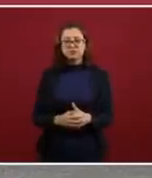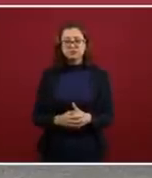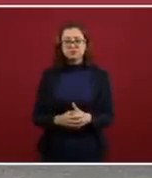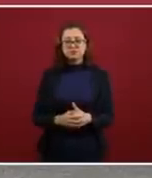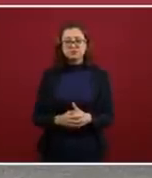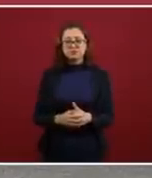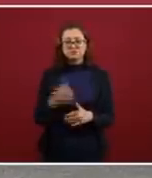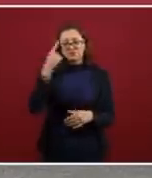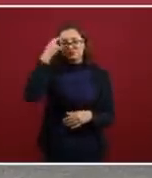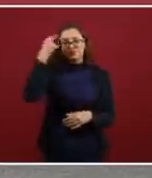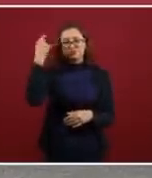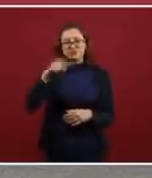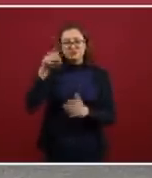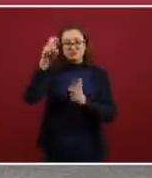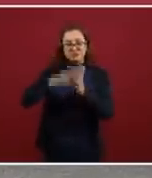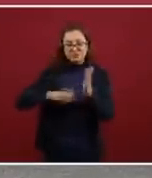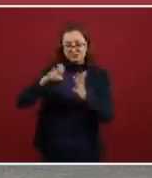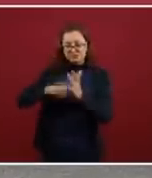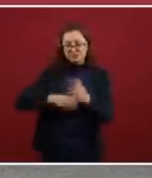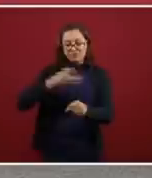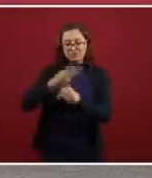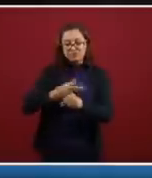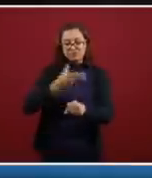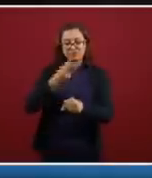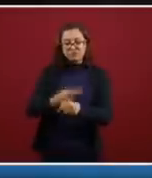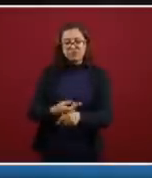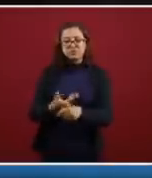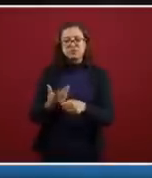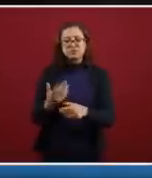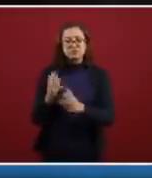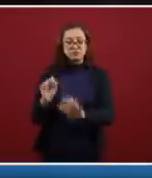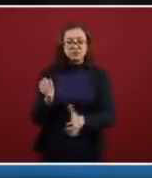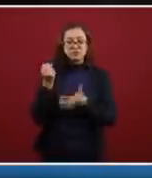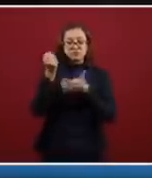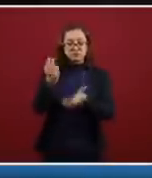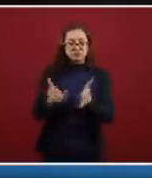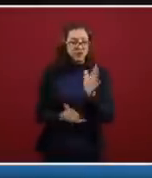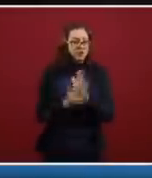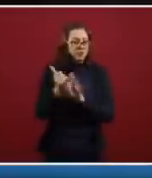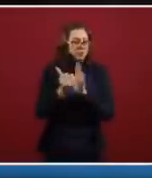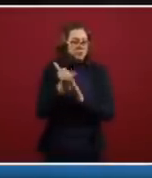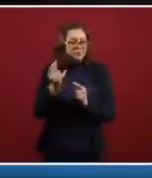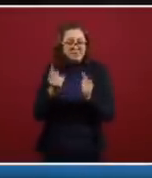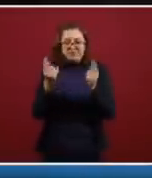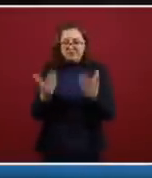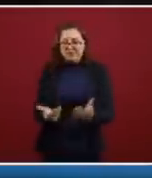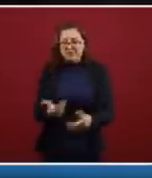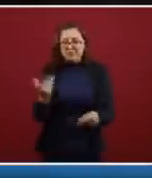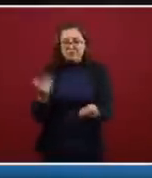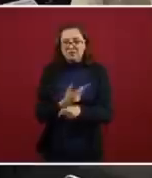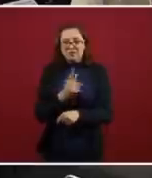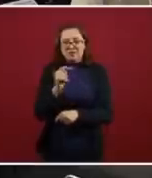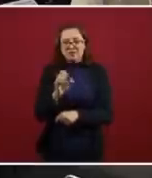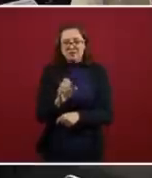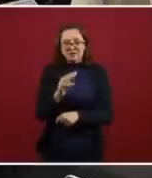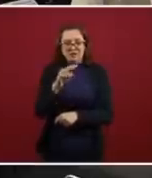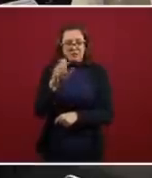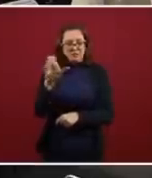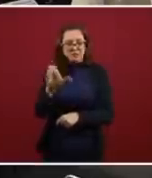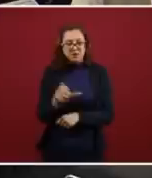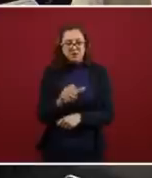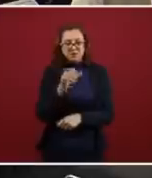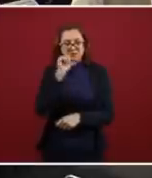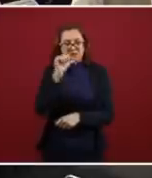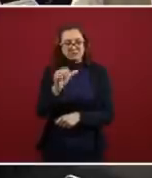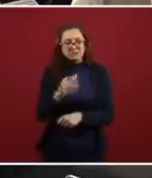para remediar esto. ¿Se va a invertir en infraestructura y qué se va a hacer si no se aprueba el TECMEC? Sí, muy